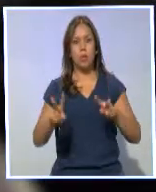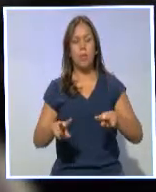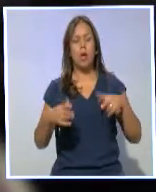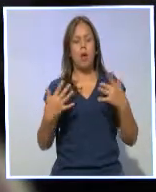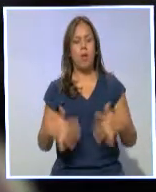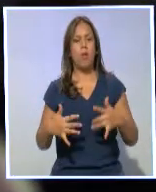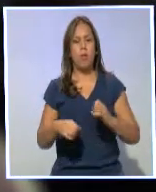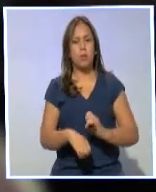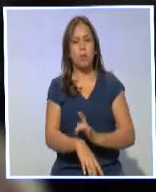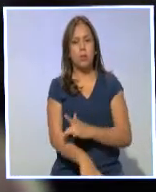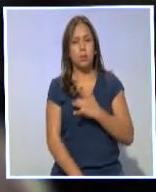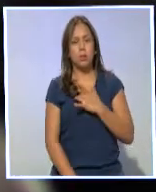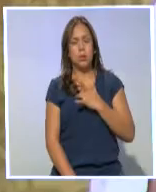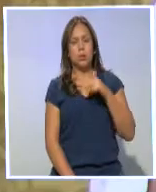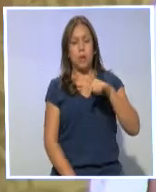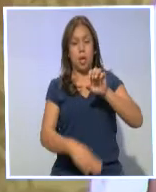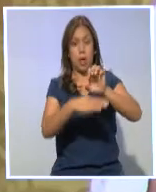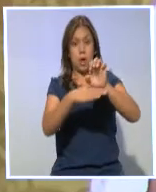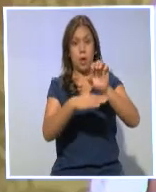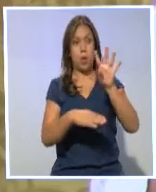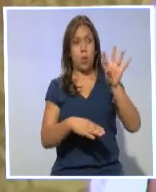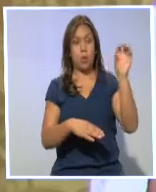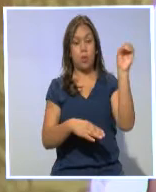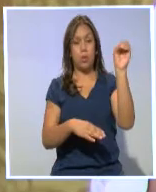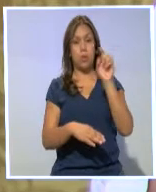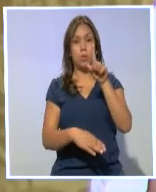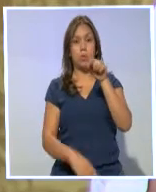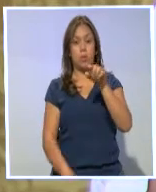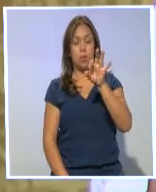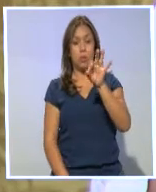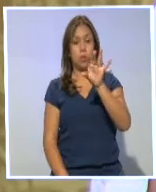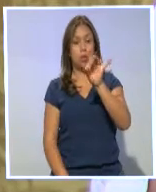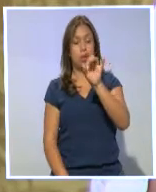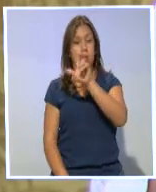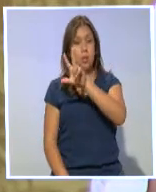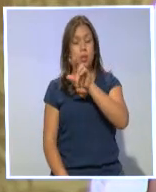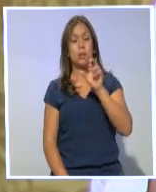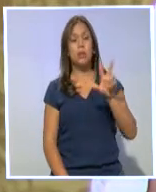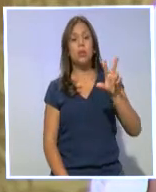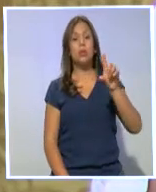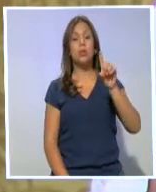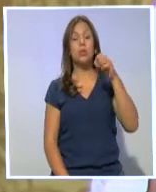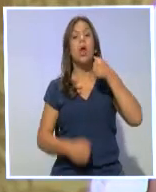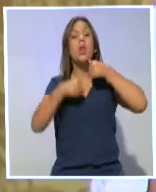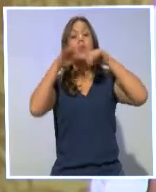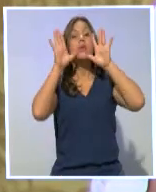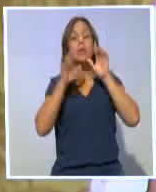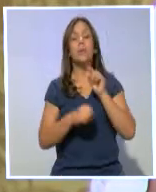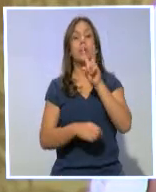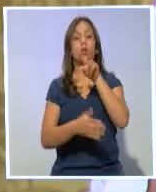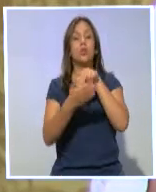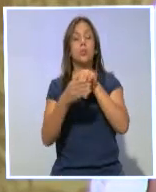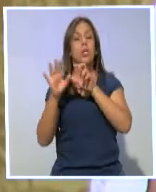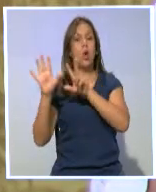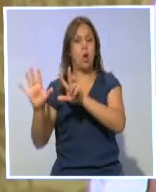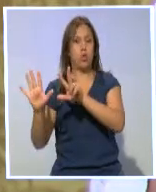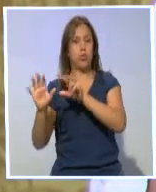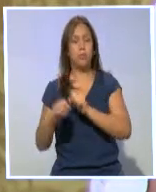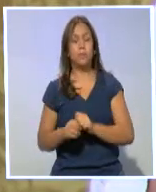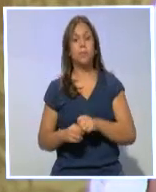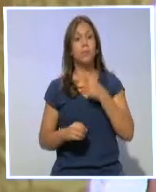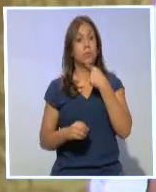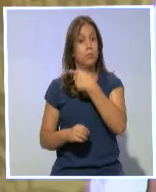humanidad ocurridos en Ecuador entre el 4 de octubre de 1983 y el 31 de diciembre de 2008. No obstante, demandó celeridad